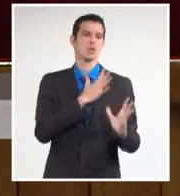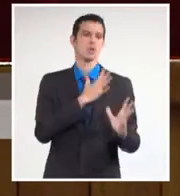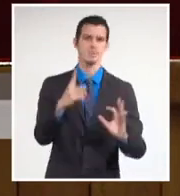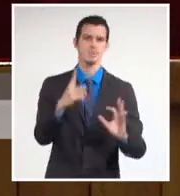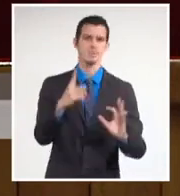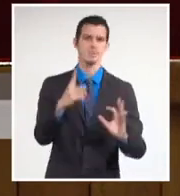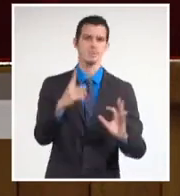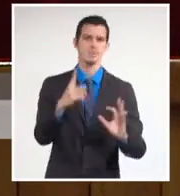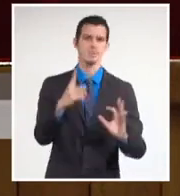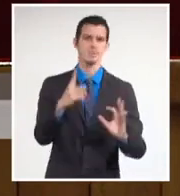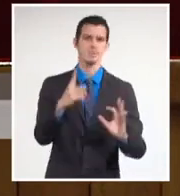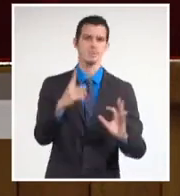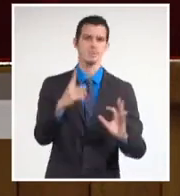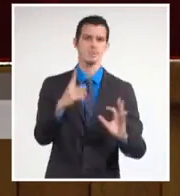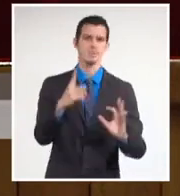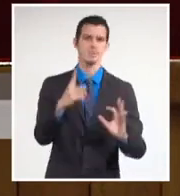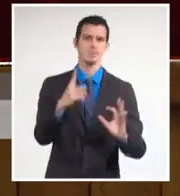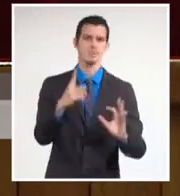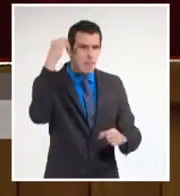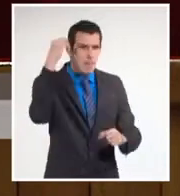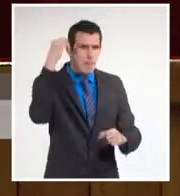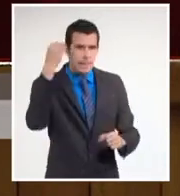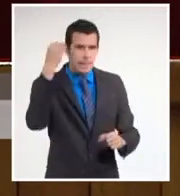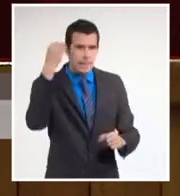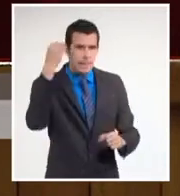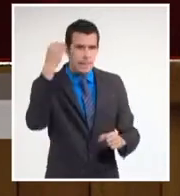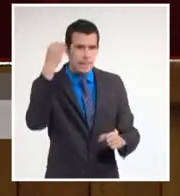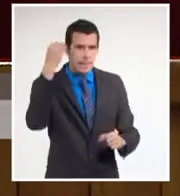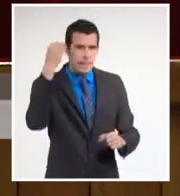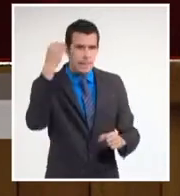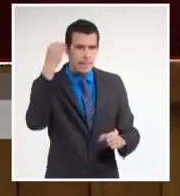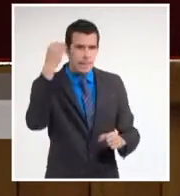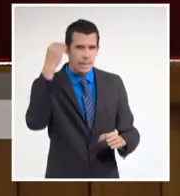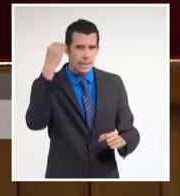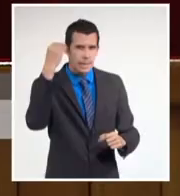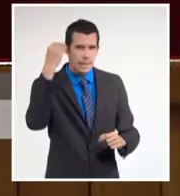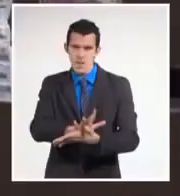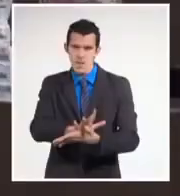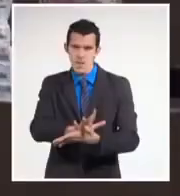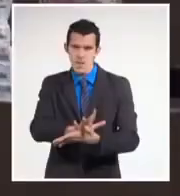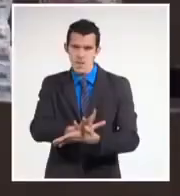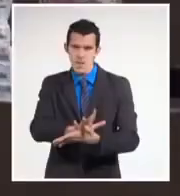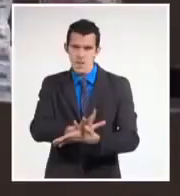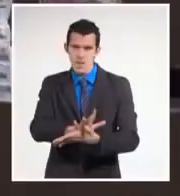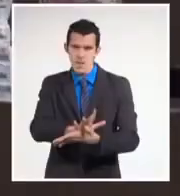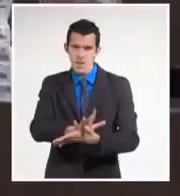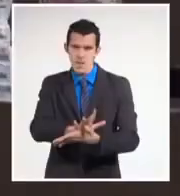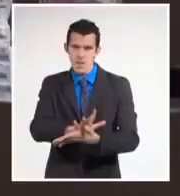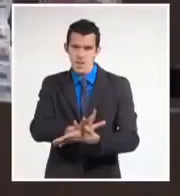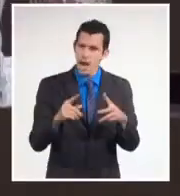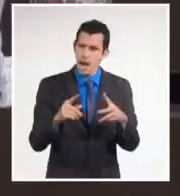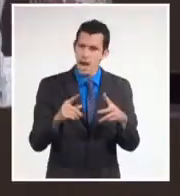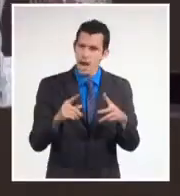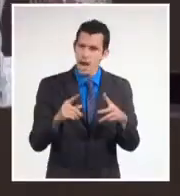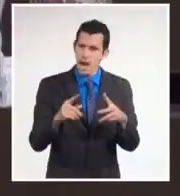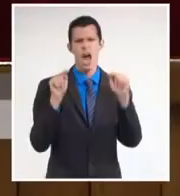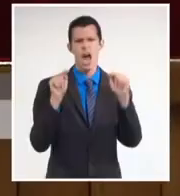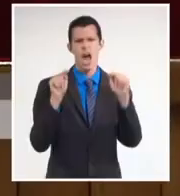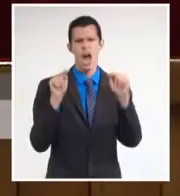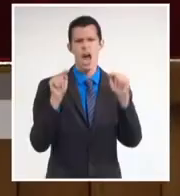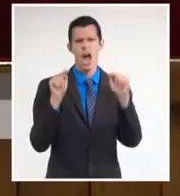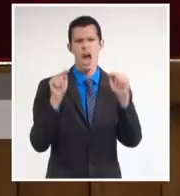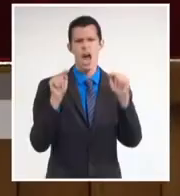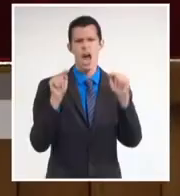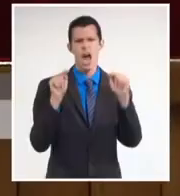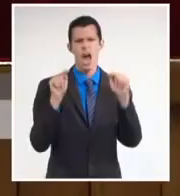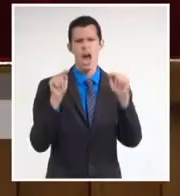que tener siempre presente. Y es el combate de este momento. ¿Cómo vamos a salir de esto? ¿Qué es lo que parece ser